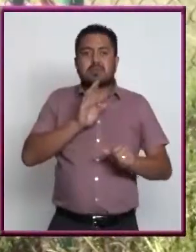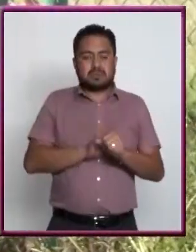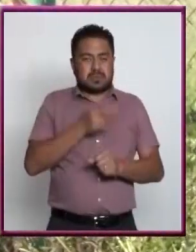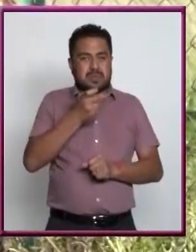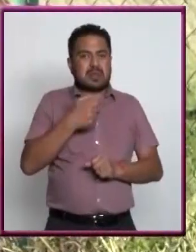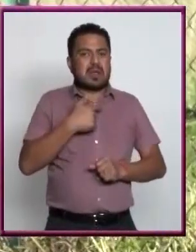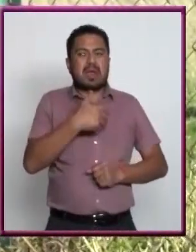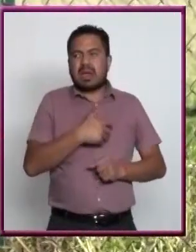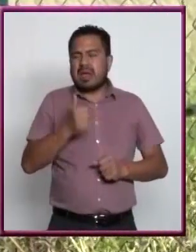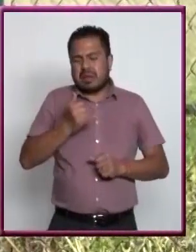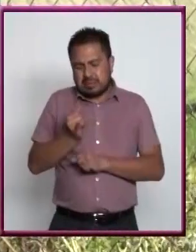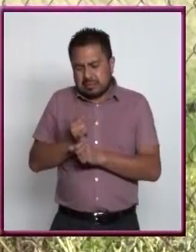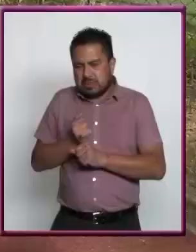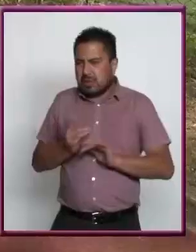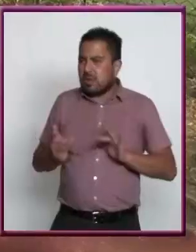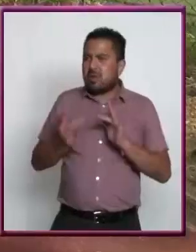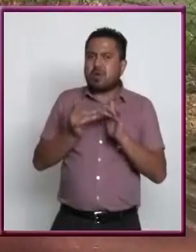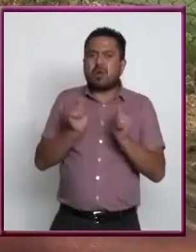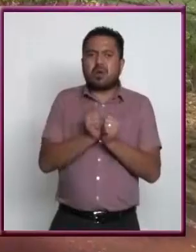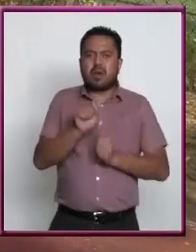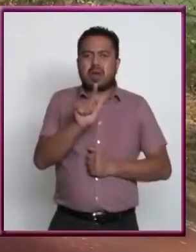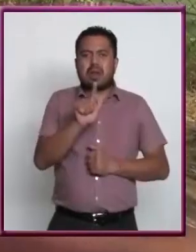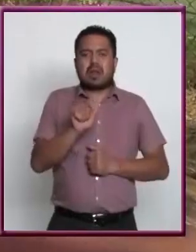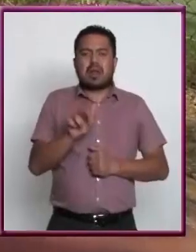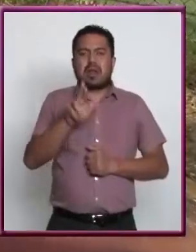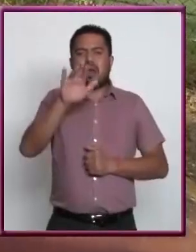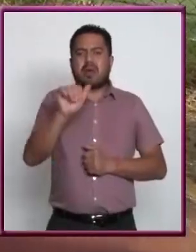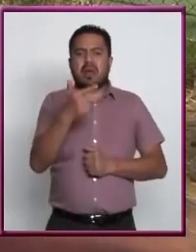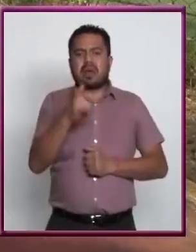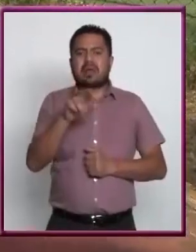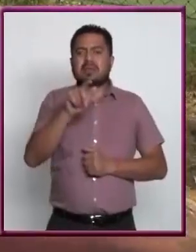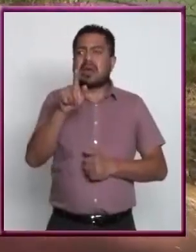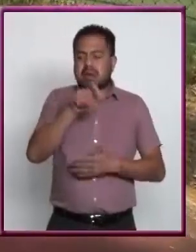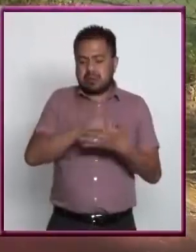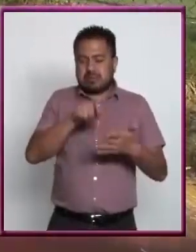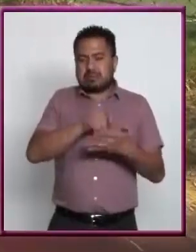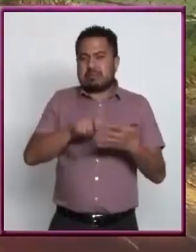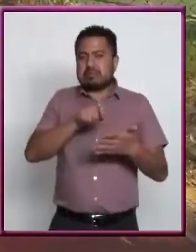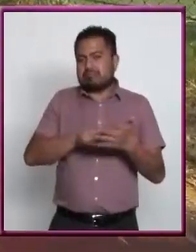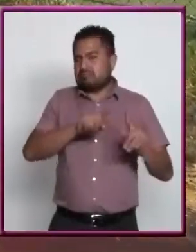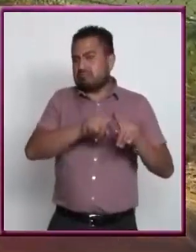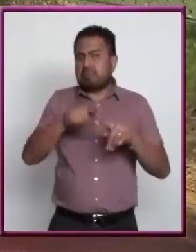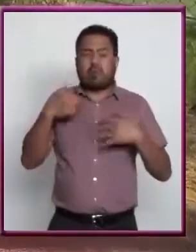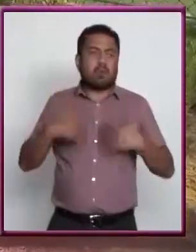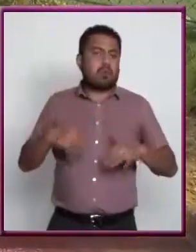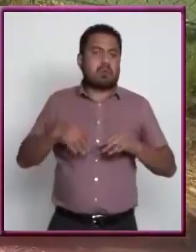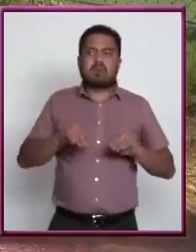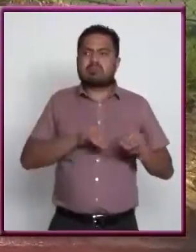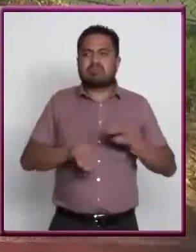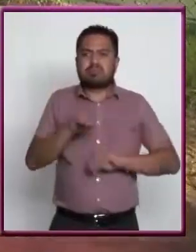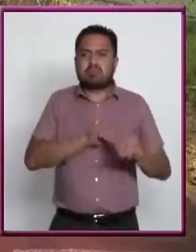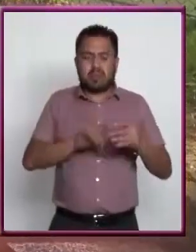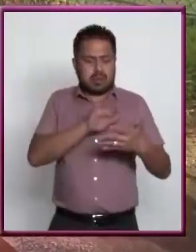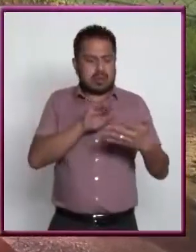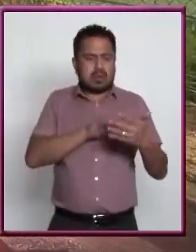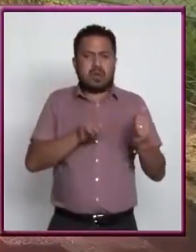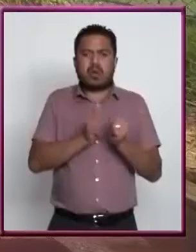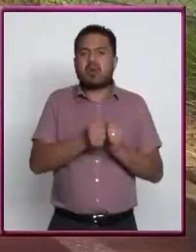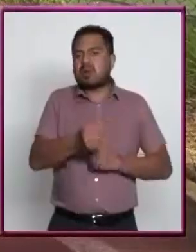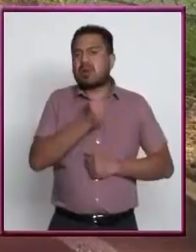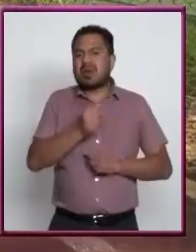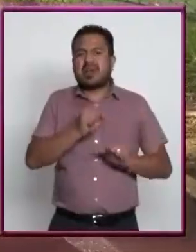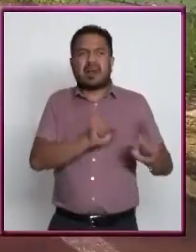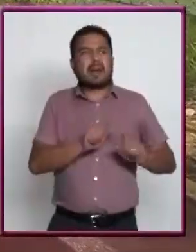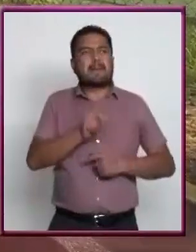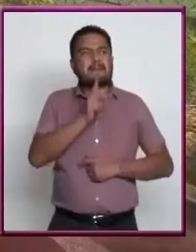Por esto yo me di a la tarea de contactar a Laura García Arroyo, escritora, lexicógrafa, promotora de lectura y conductora de